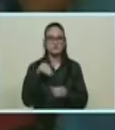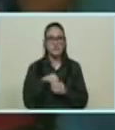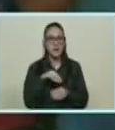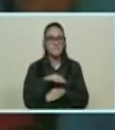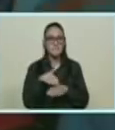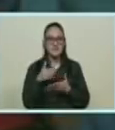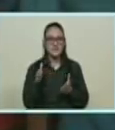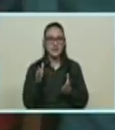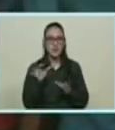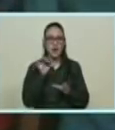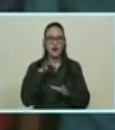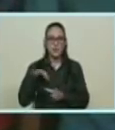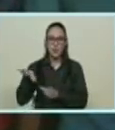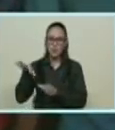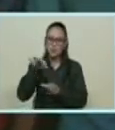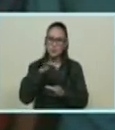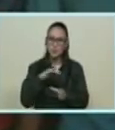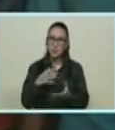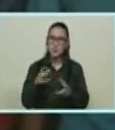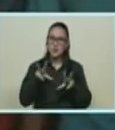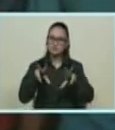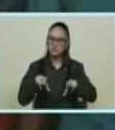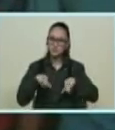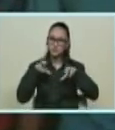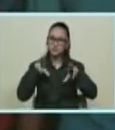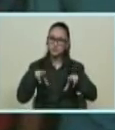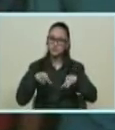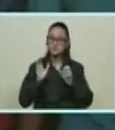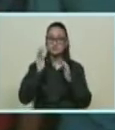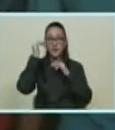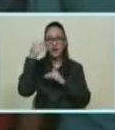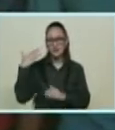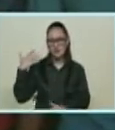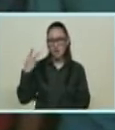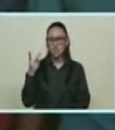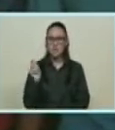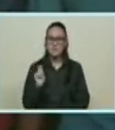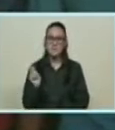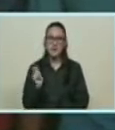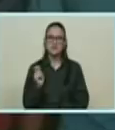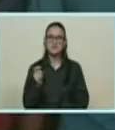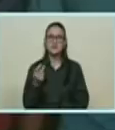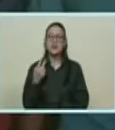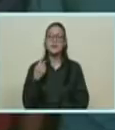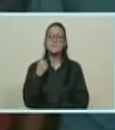Ministerio de Agricultura, de los cuales hemos atendido en los últimos dos meses